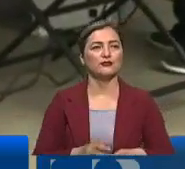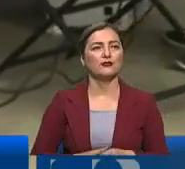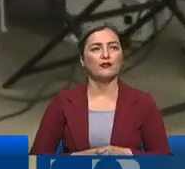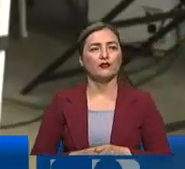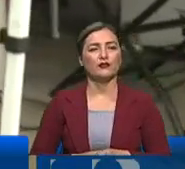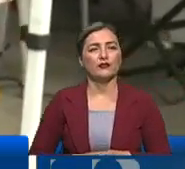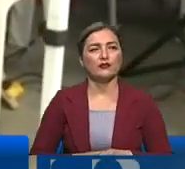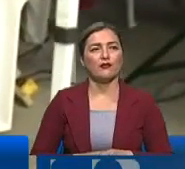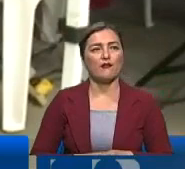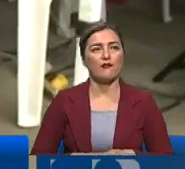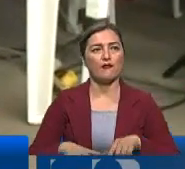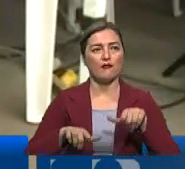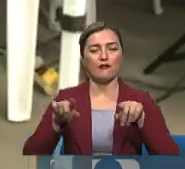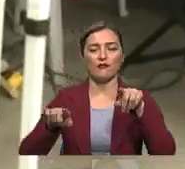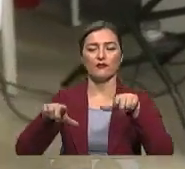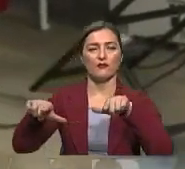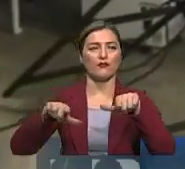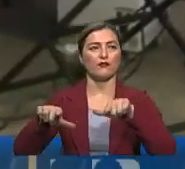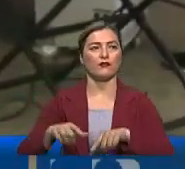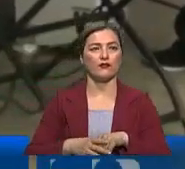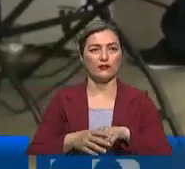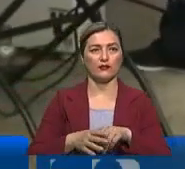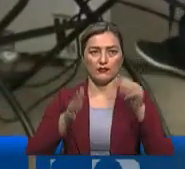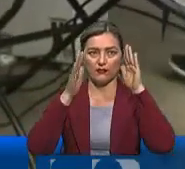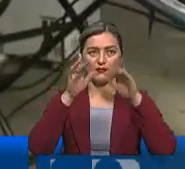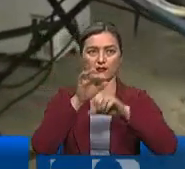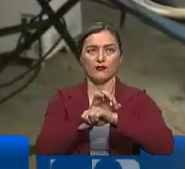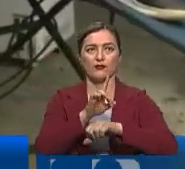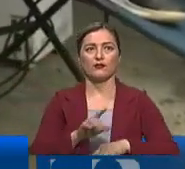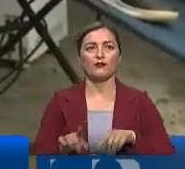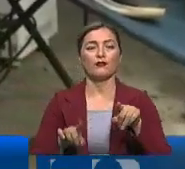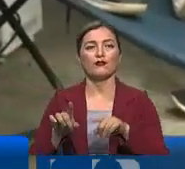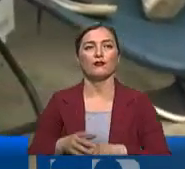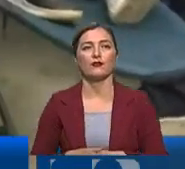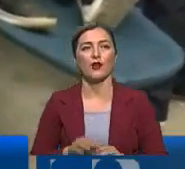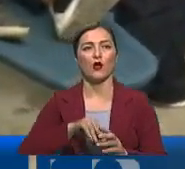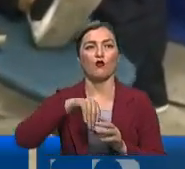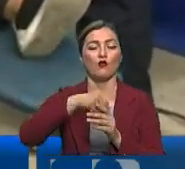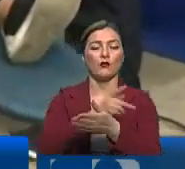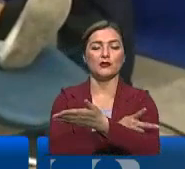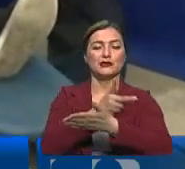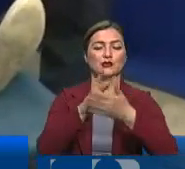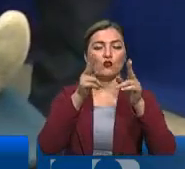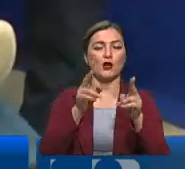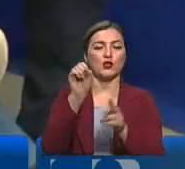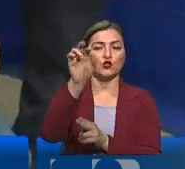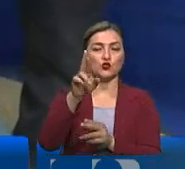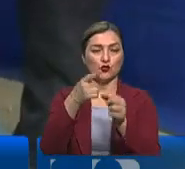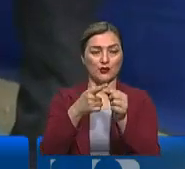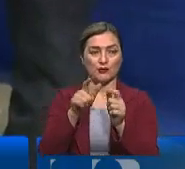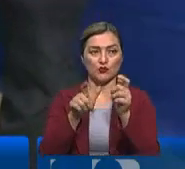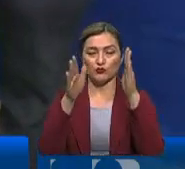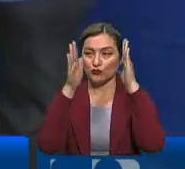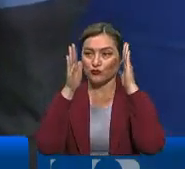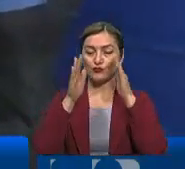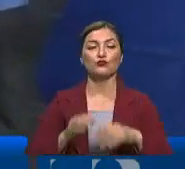habilitado algunos consultorios aquí en los exteriores de Pichincha Humana del sur de la capital para poder atender a la